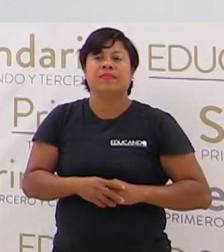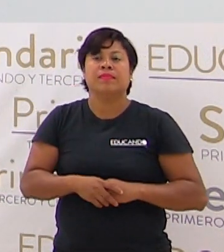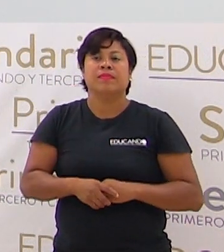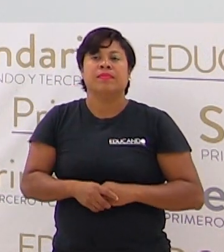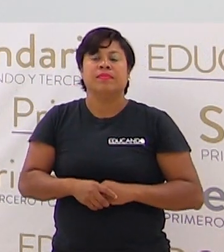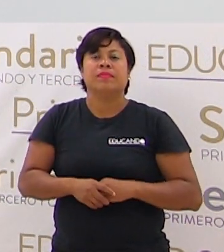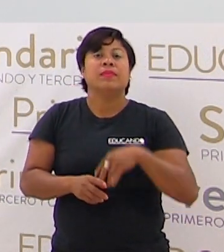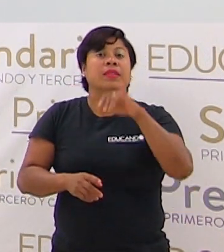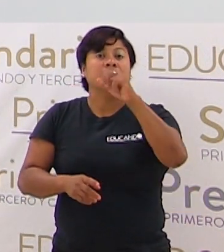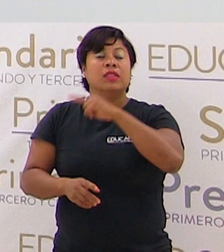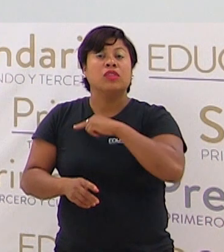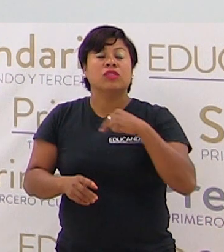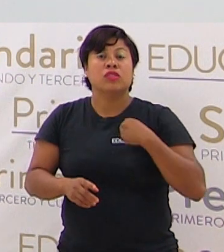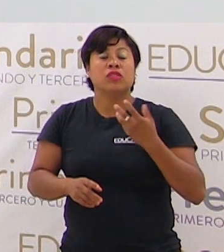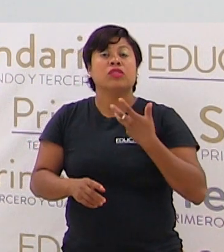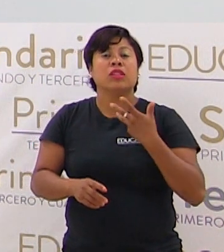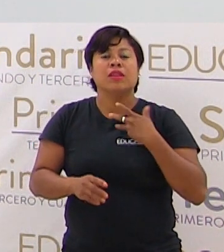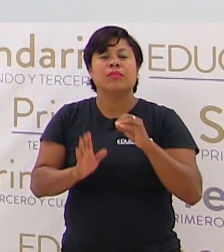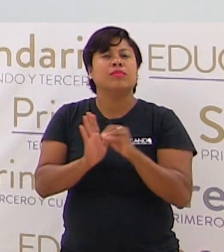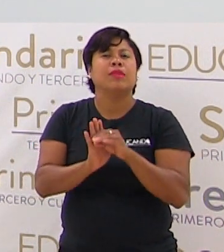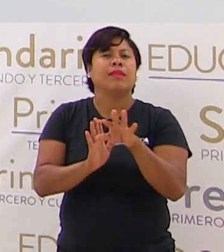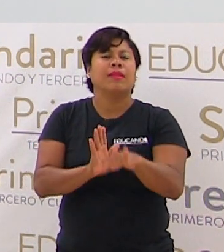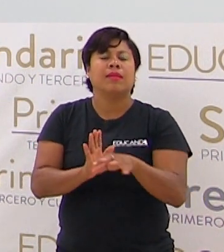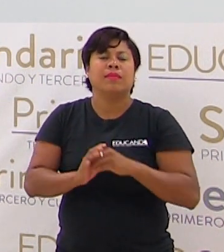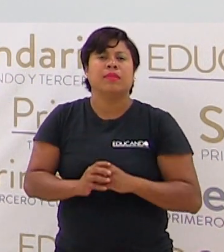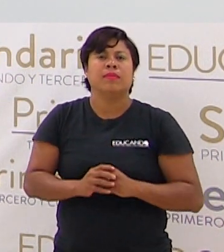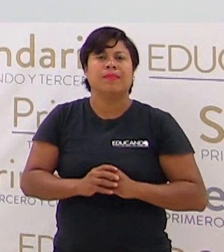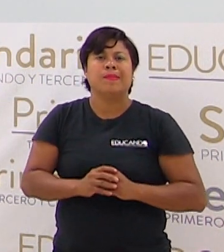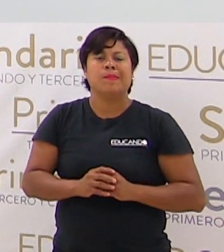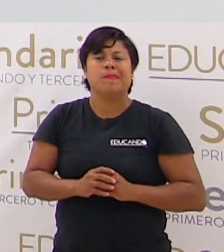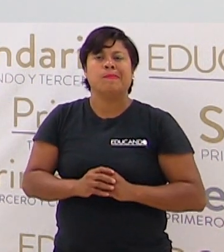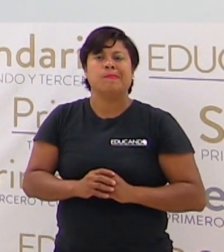ejemplo. Si nosotros tenemos, por ejemplo,